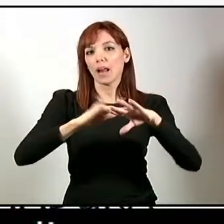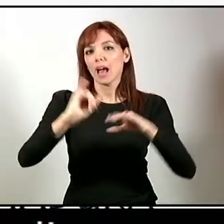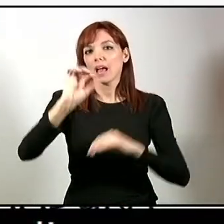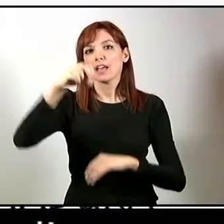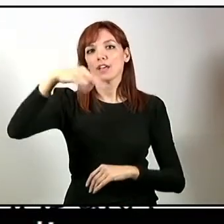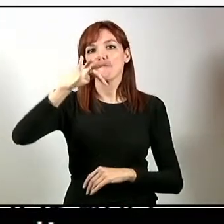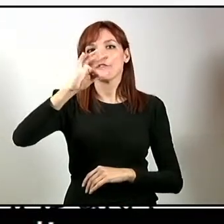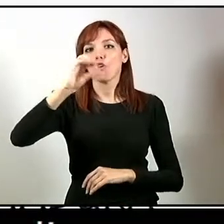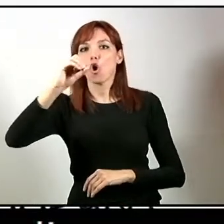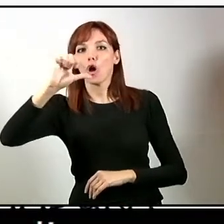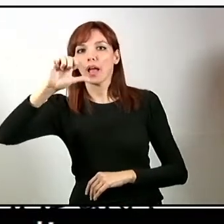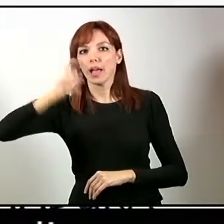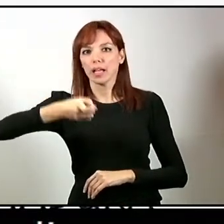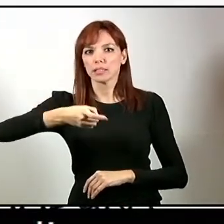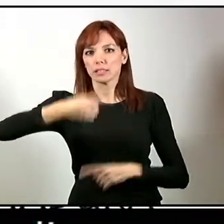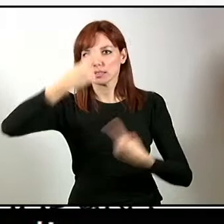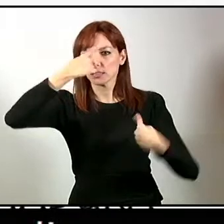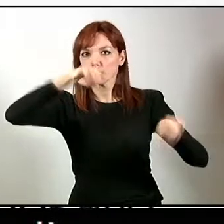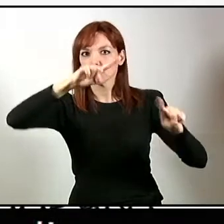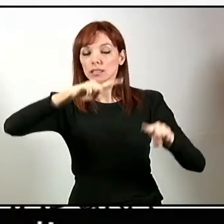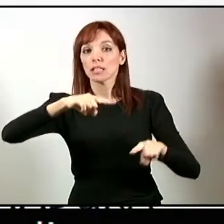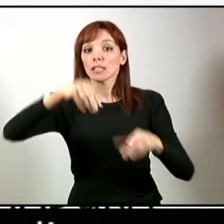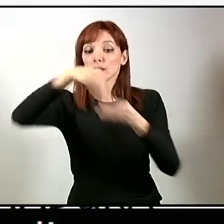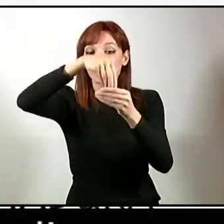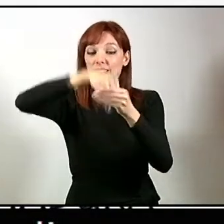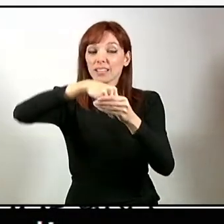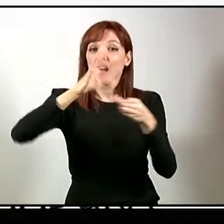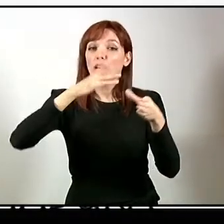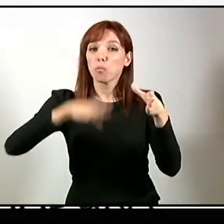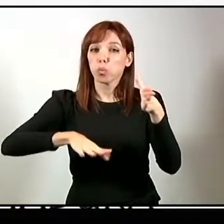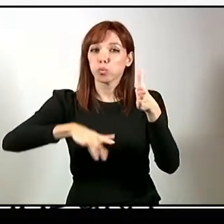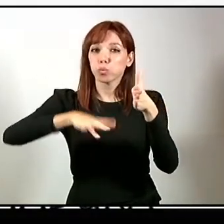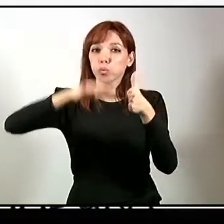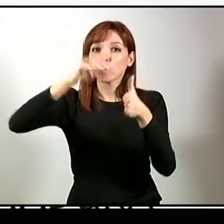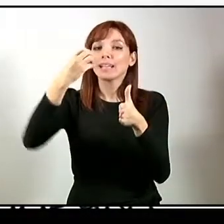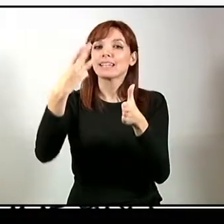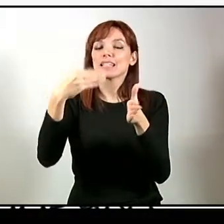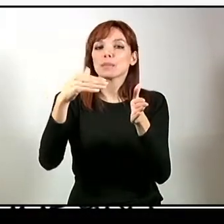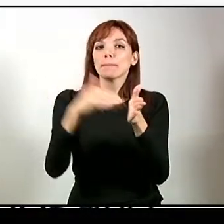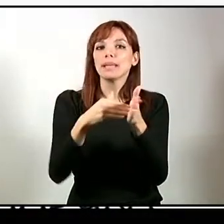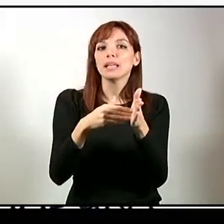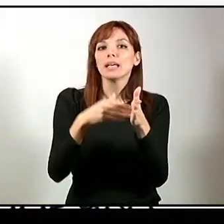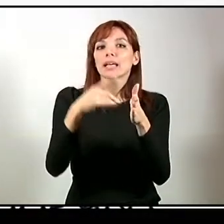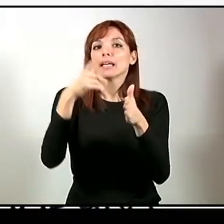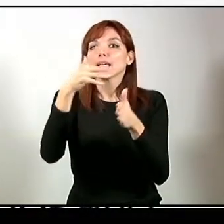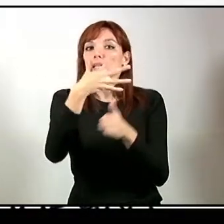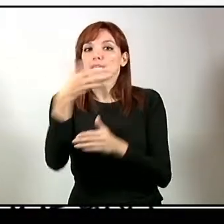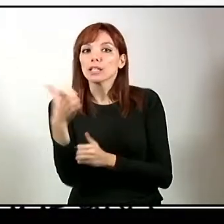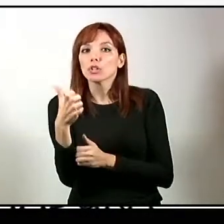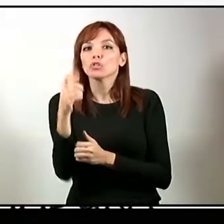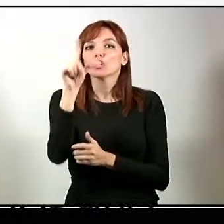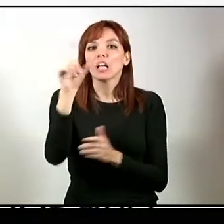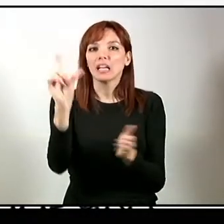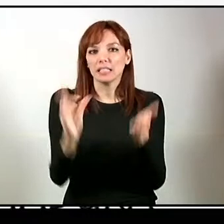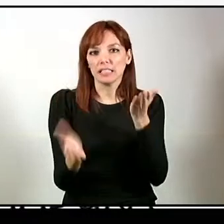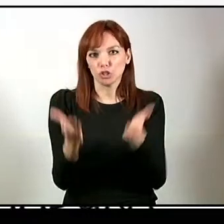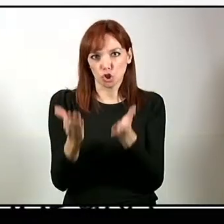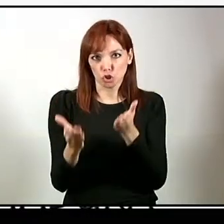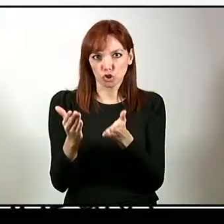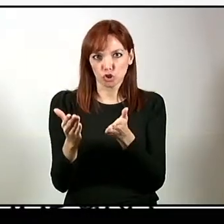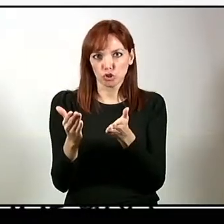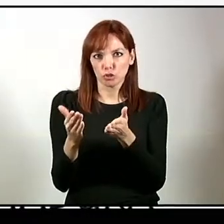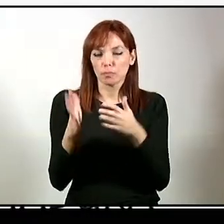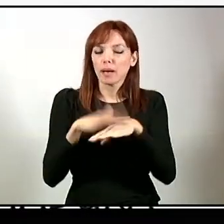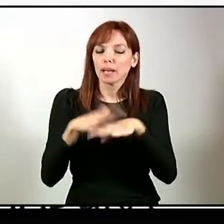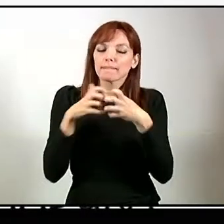Estos vehículos tienen capacidad para 3.500 litros y reforzarán nuestra ya potente flota de